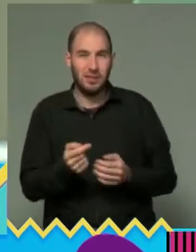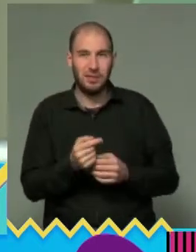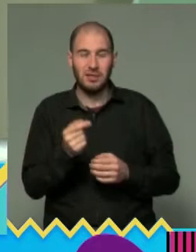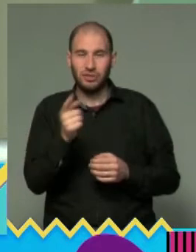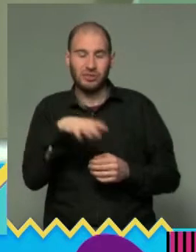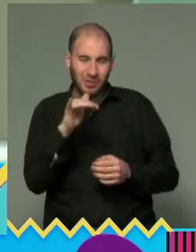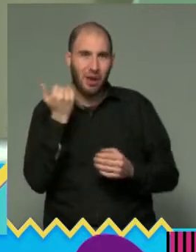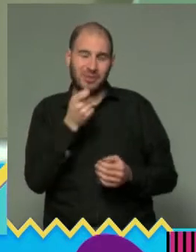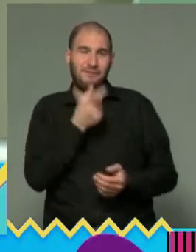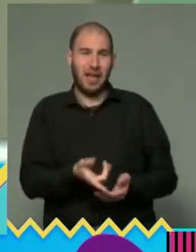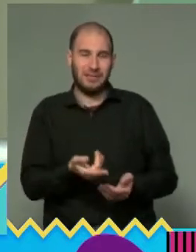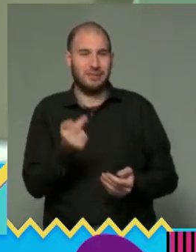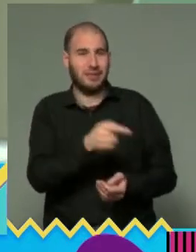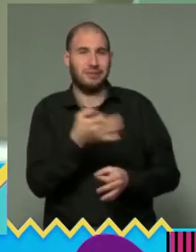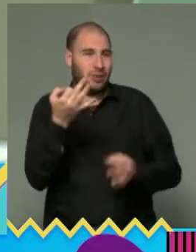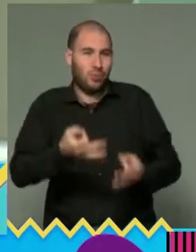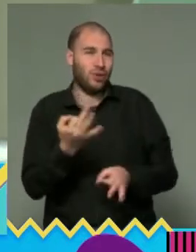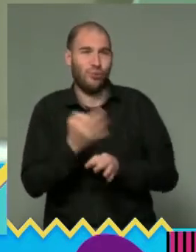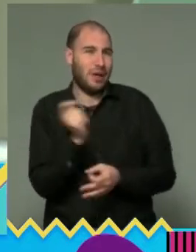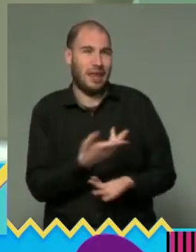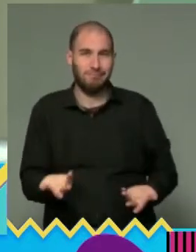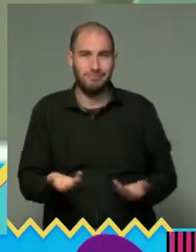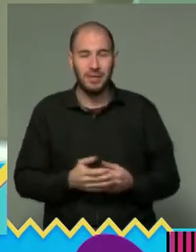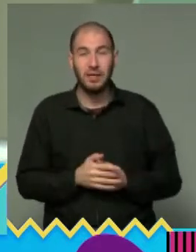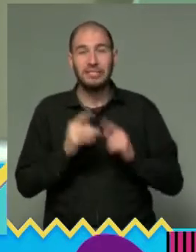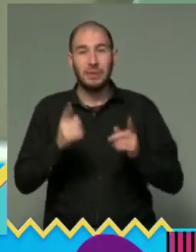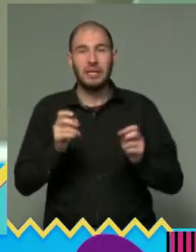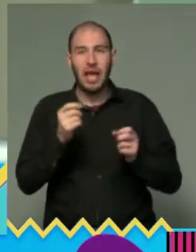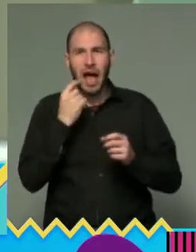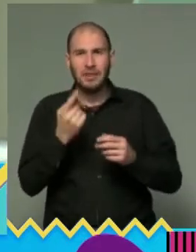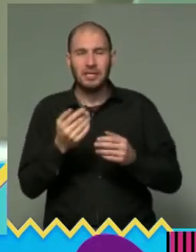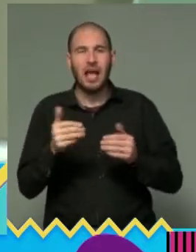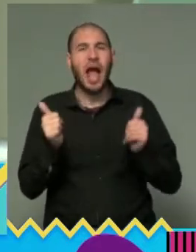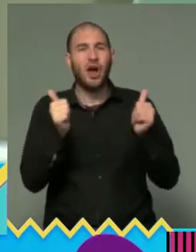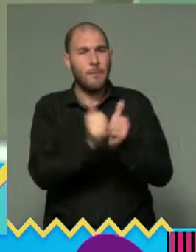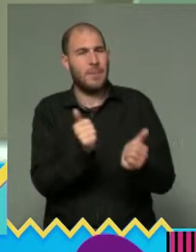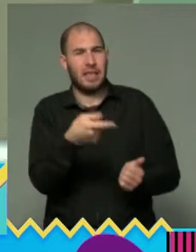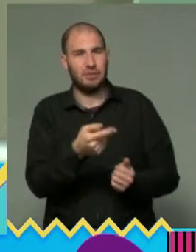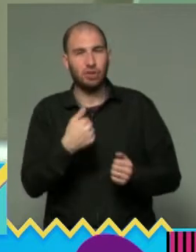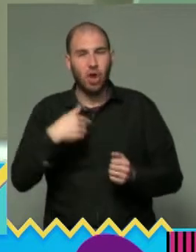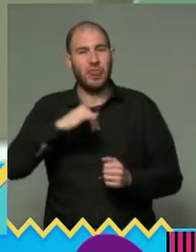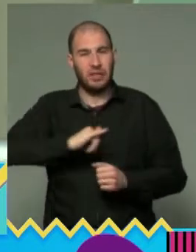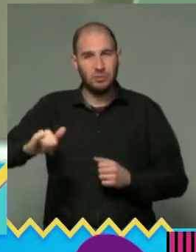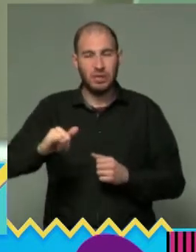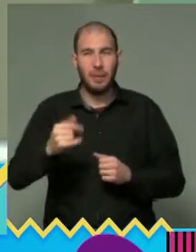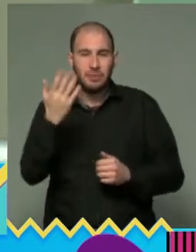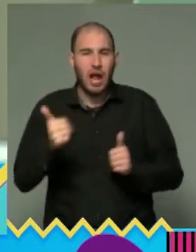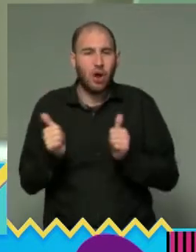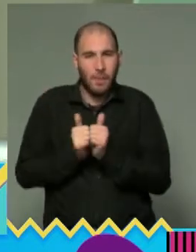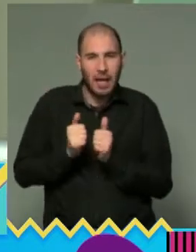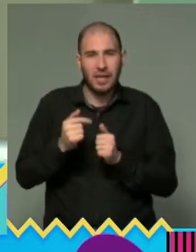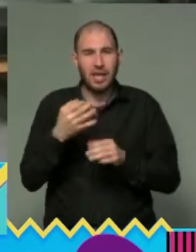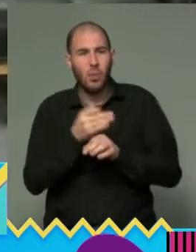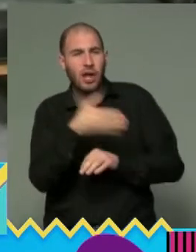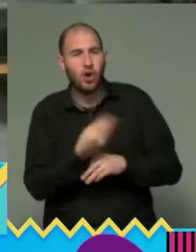Holmes para decir, che, esto probablemente vino de la escuela. Además es el tema del acompañamiento, es decir, yo hago la denuncia, quién me acompaña, cómo vuelvo a